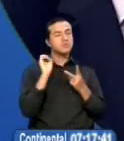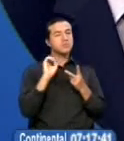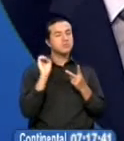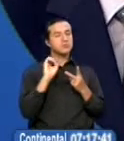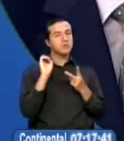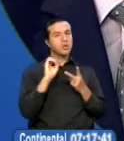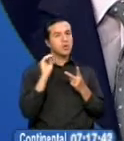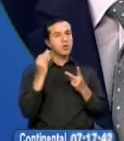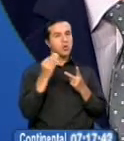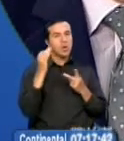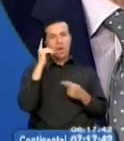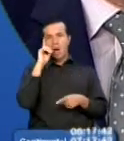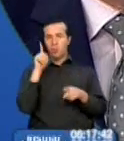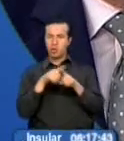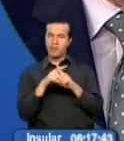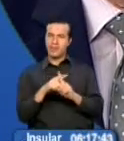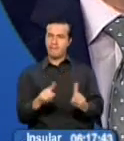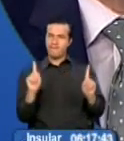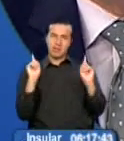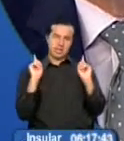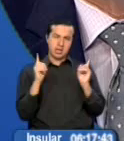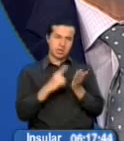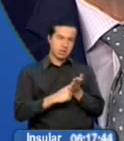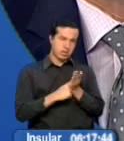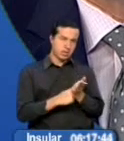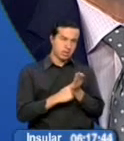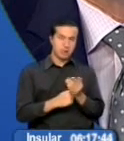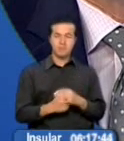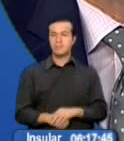o tendría que ser un acuerdo distinto a negociar?